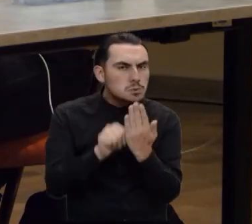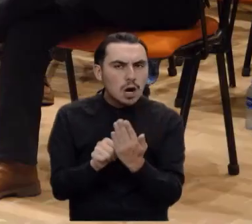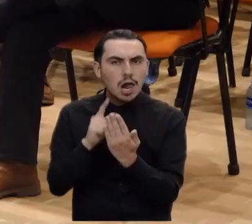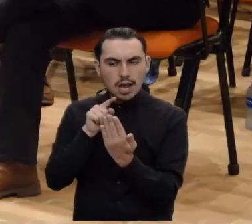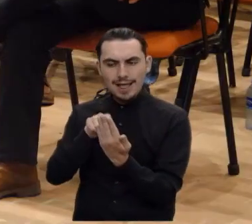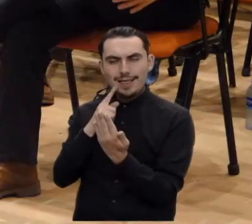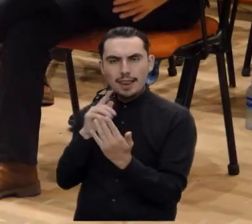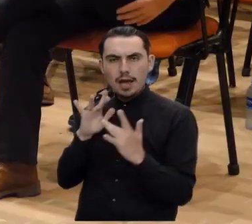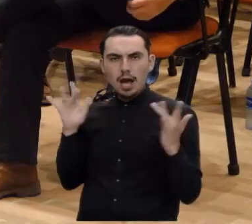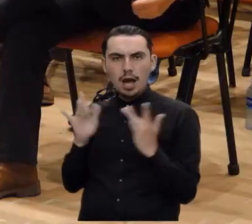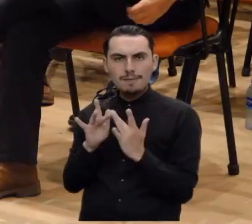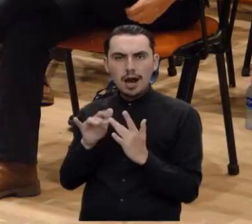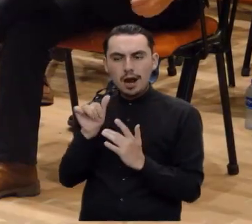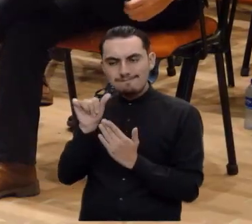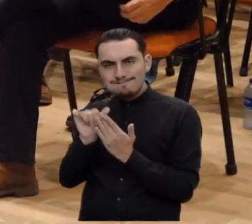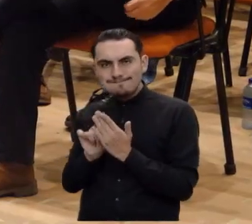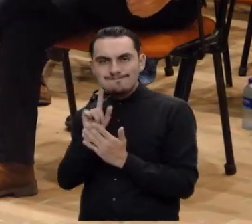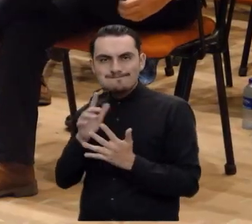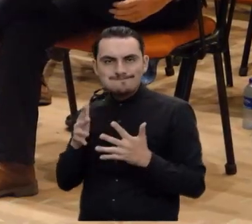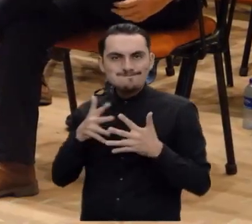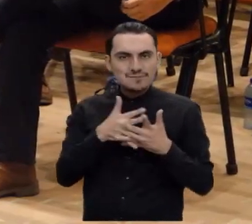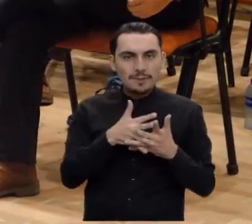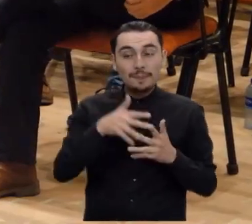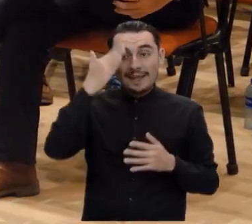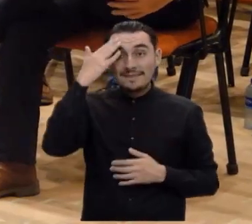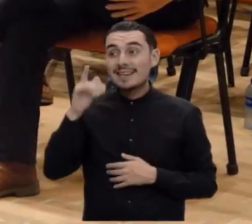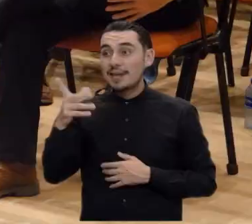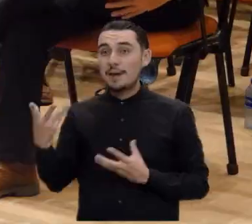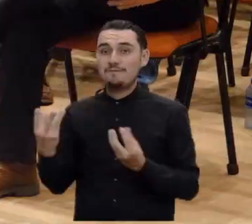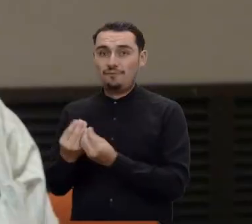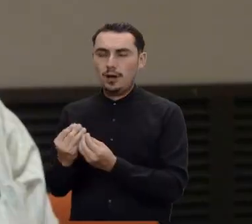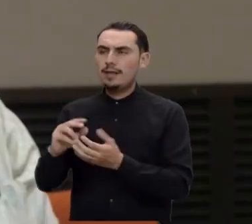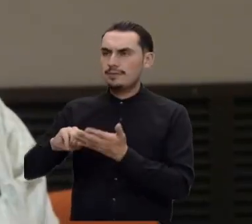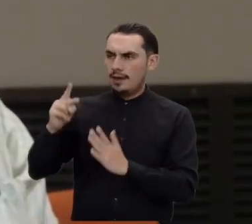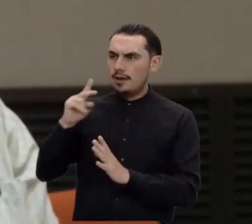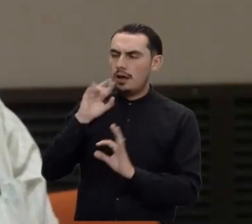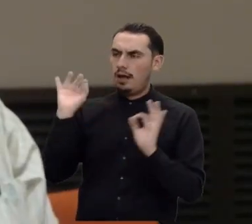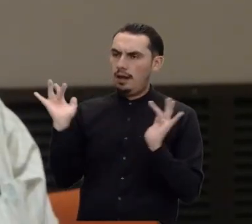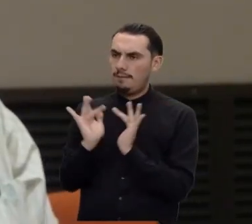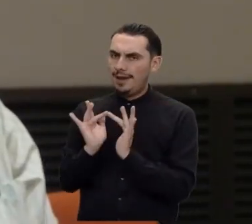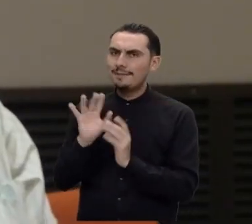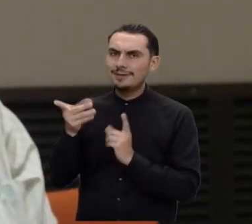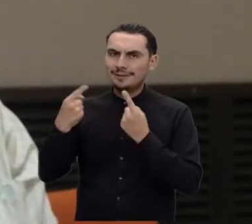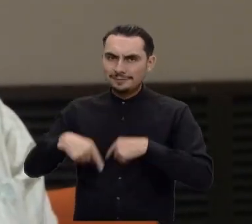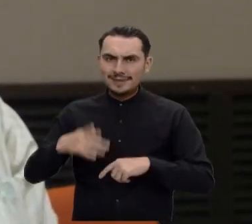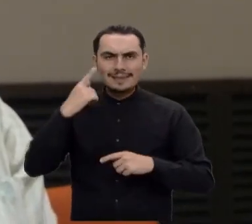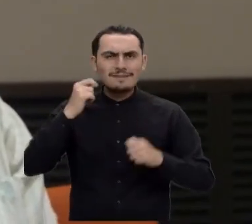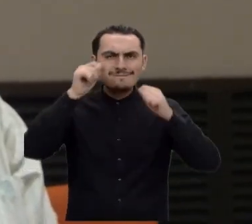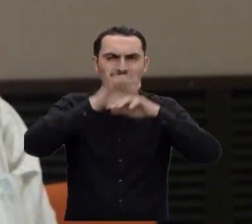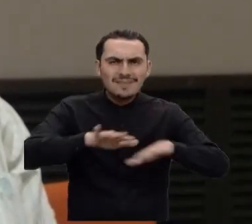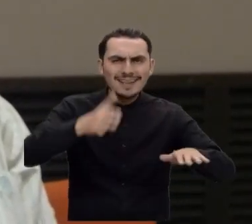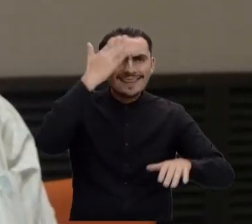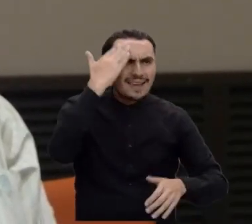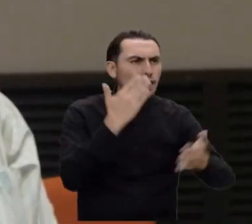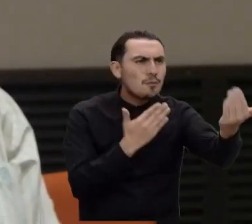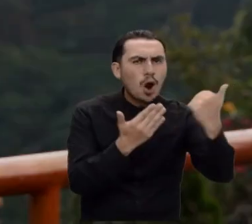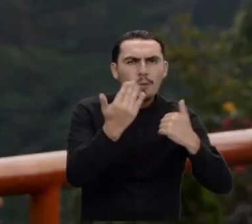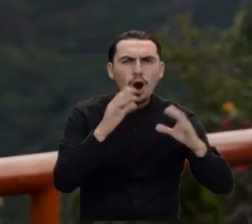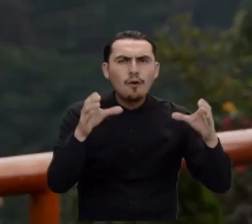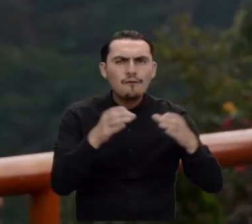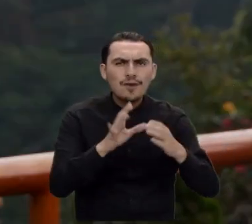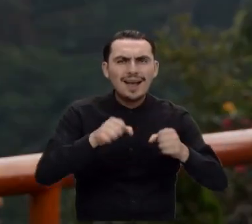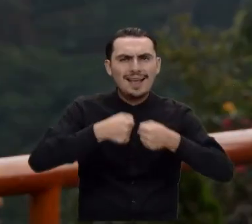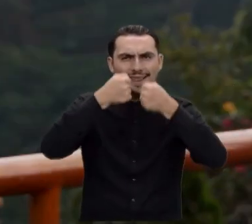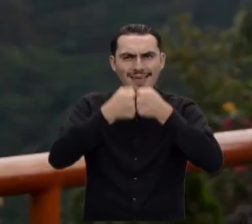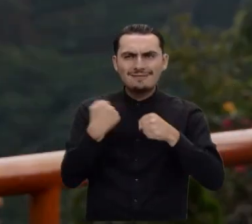programas sanitarios y fitosanitarios, respaldarlos pues con el personal técnico idóneo y suficiente, pero también promoviendo esquemas de asociatividad,